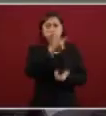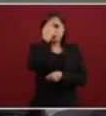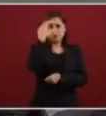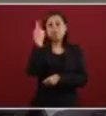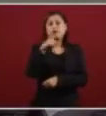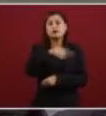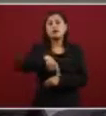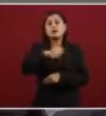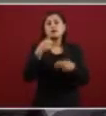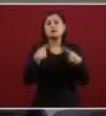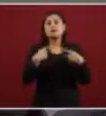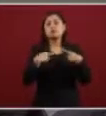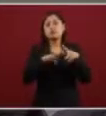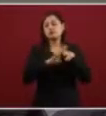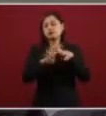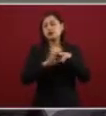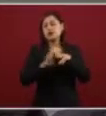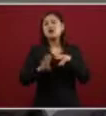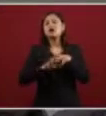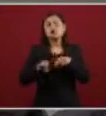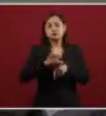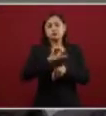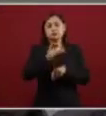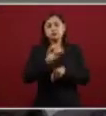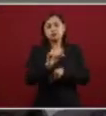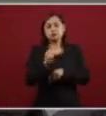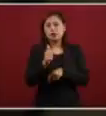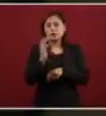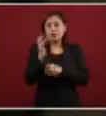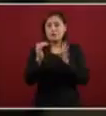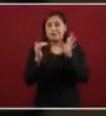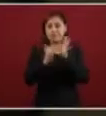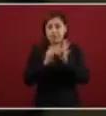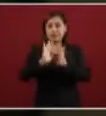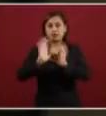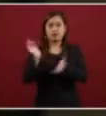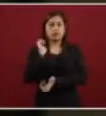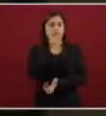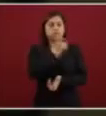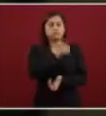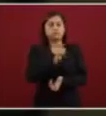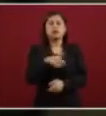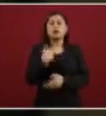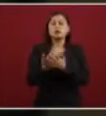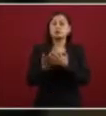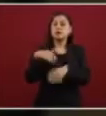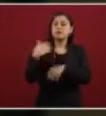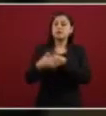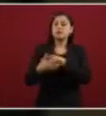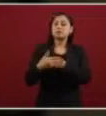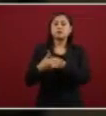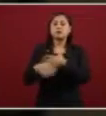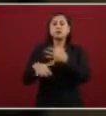inmigrantes y más de 50 mil van en este año y más de 15.000 que están esperando asilo